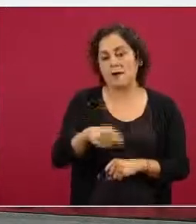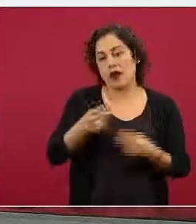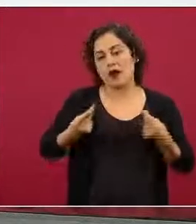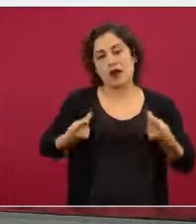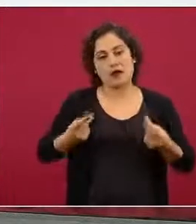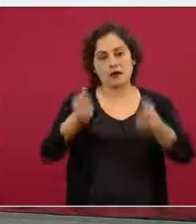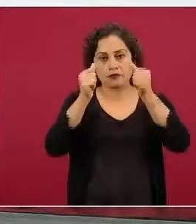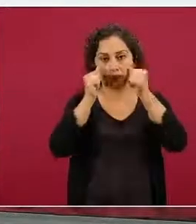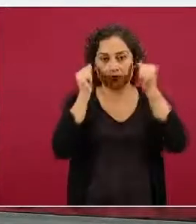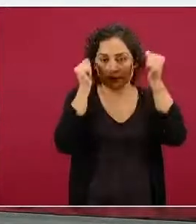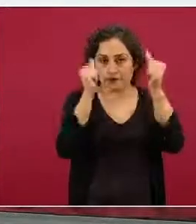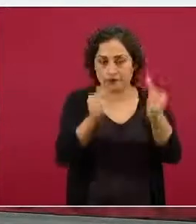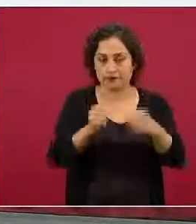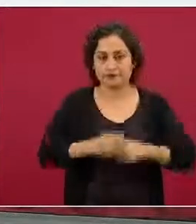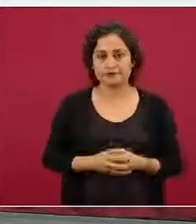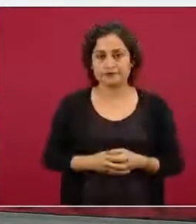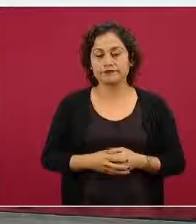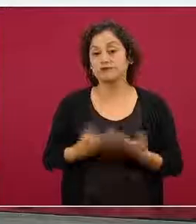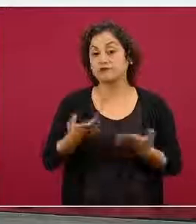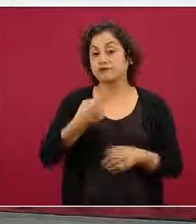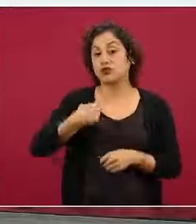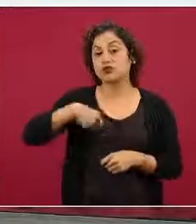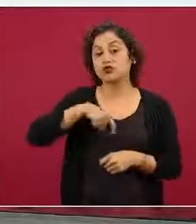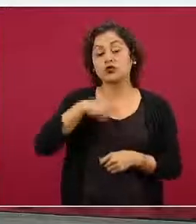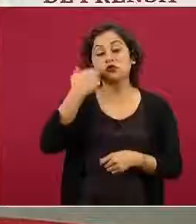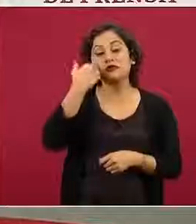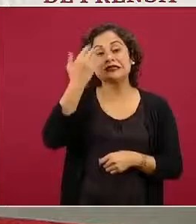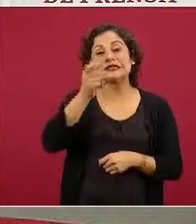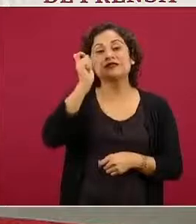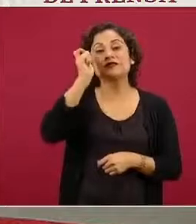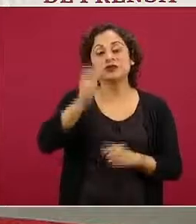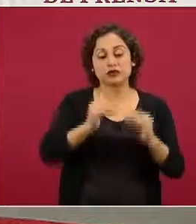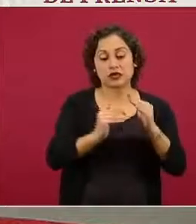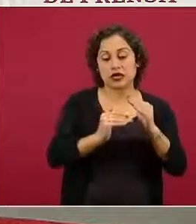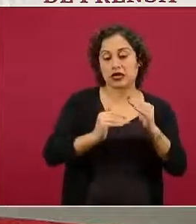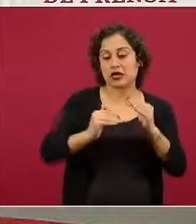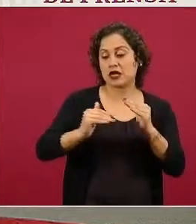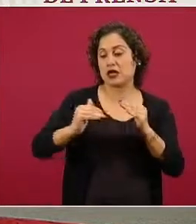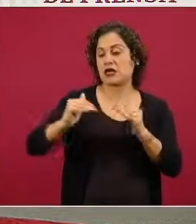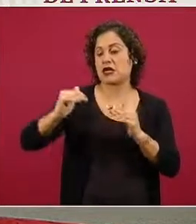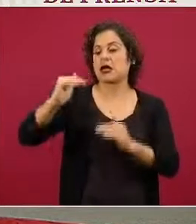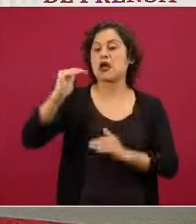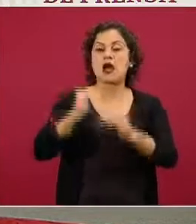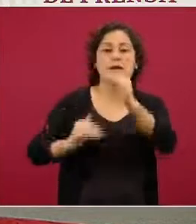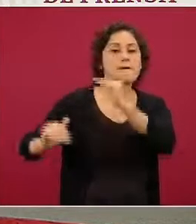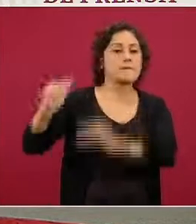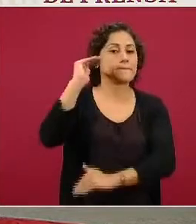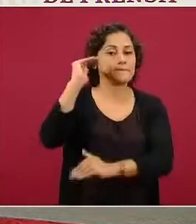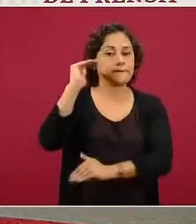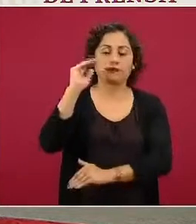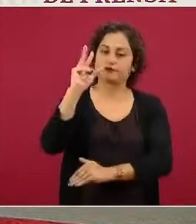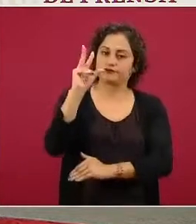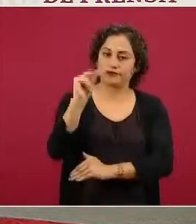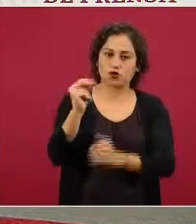lo más oportuna posible. Lo que queremos es que este crecimiento no llegue a los